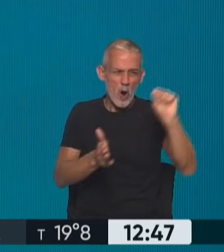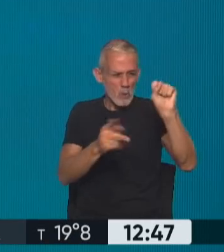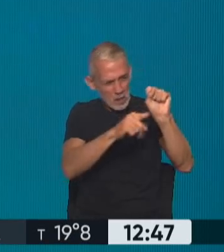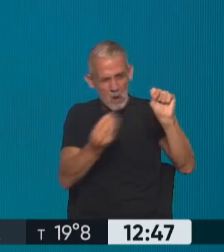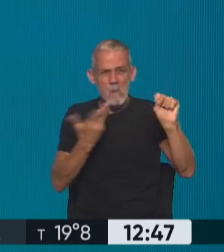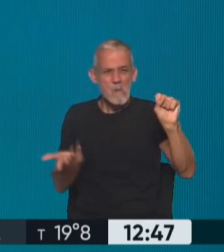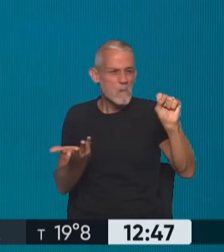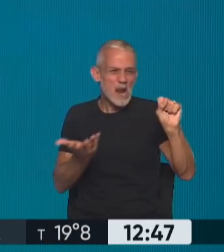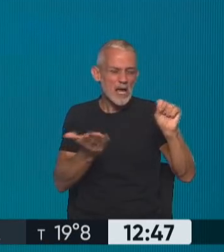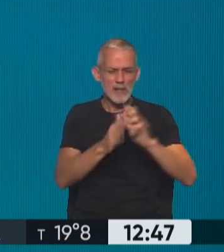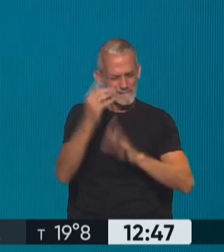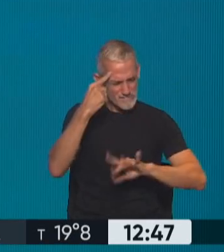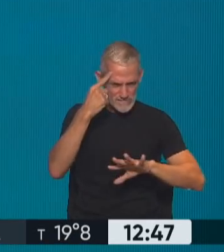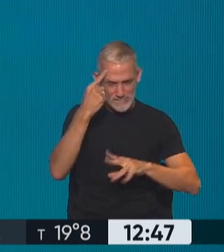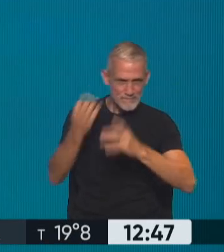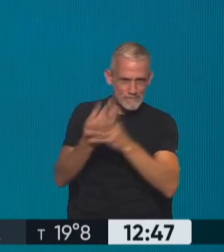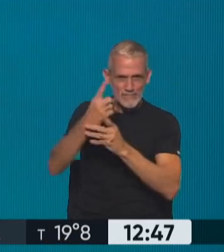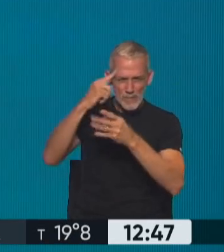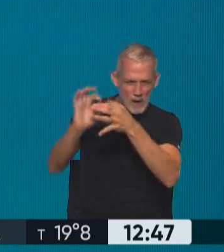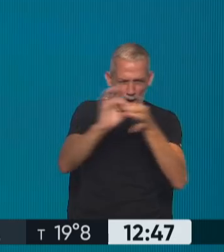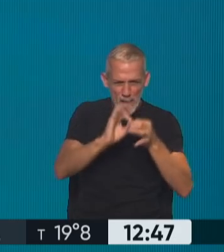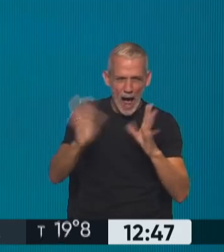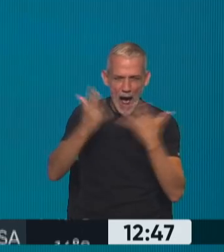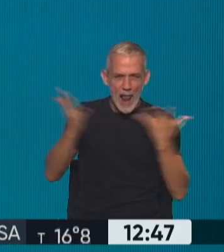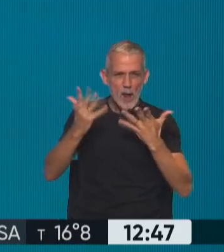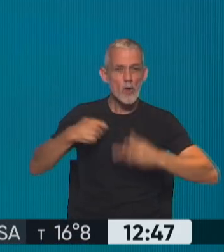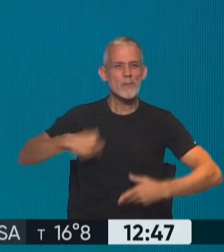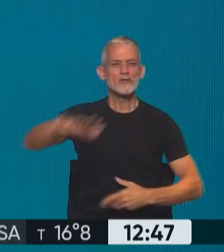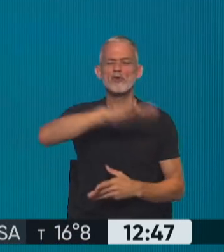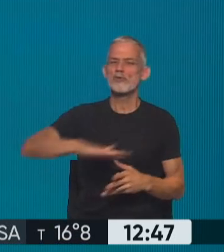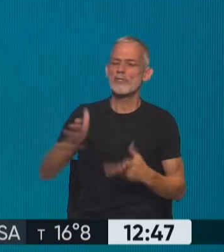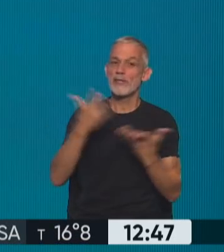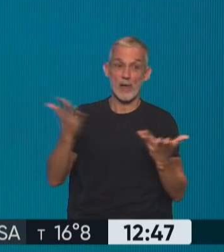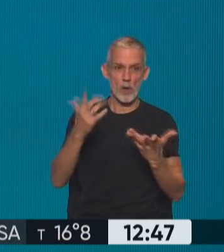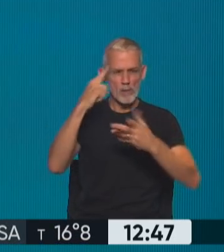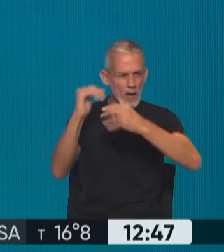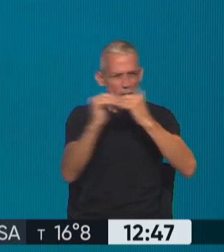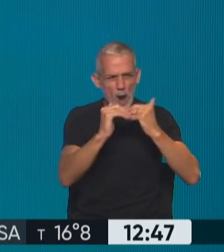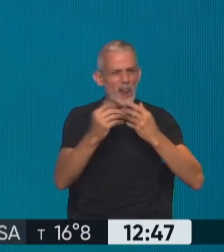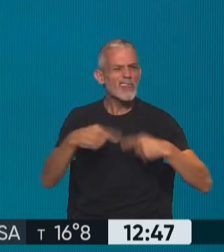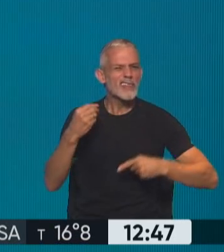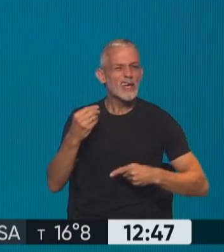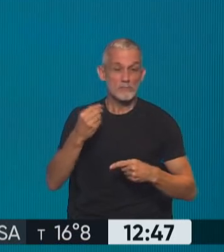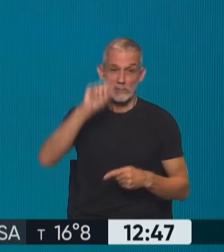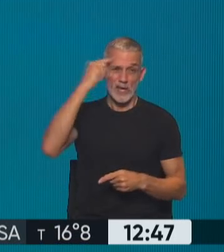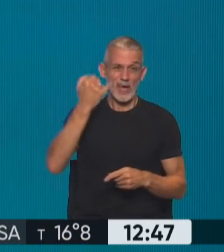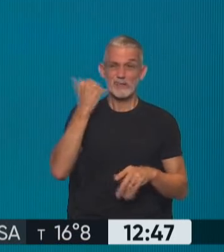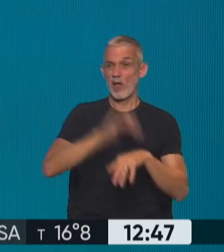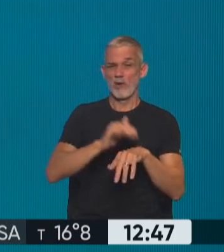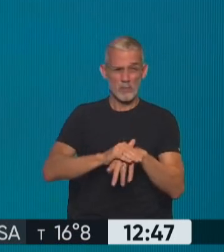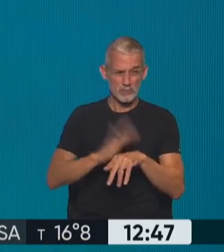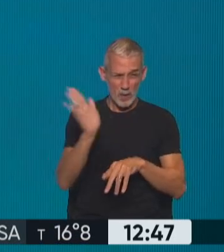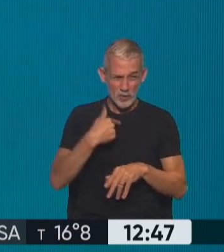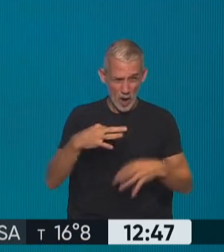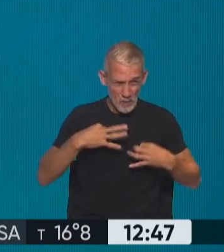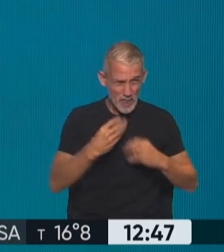Había que crear otro sentido común a la sociedad. Y el sentido común era que el Estado ya no era responsable de tu